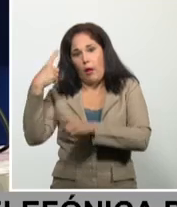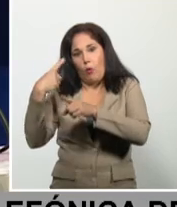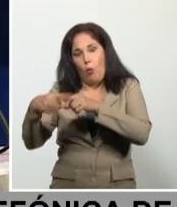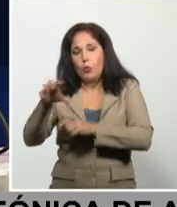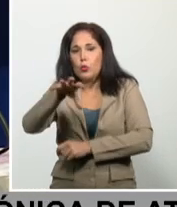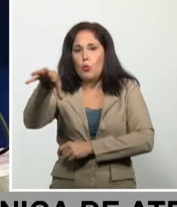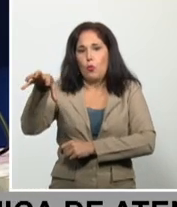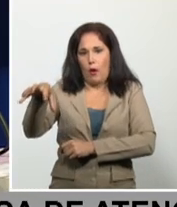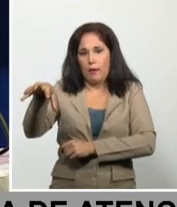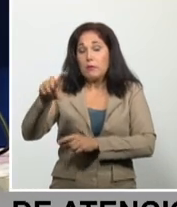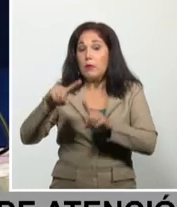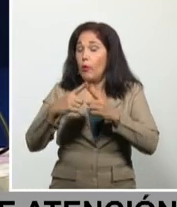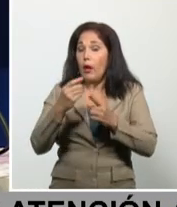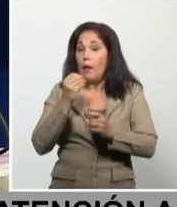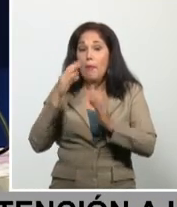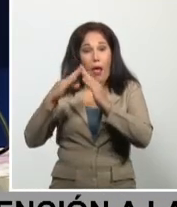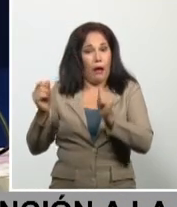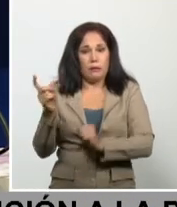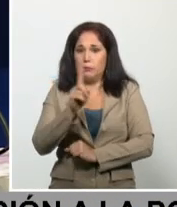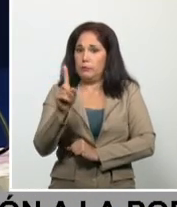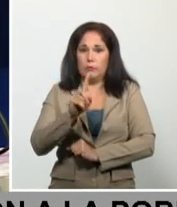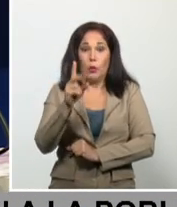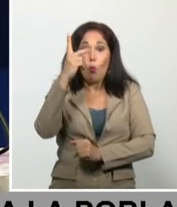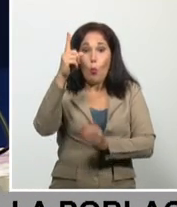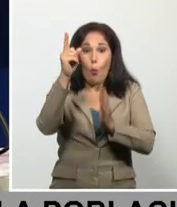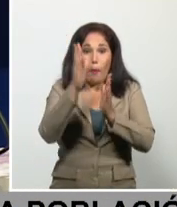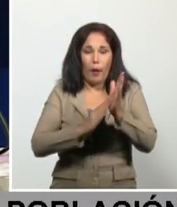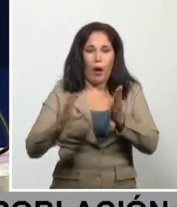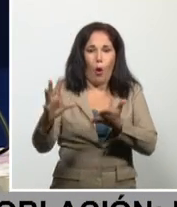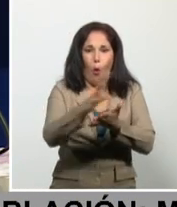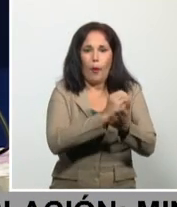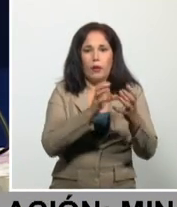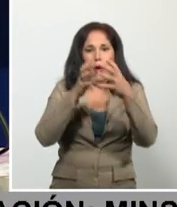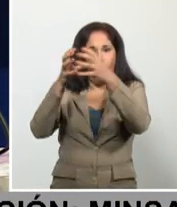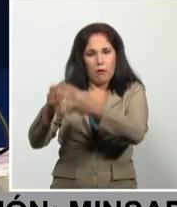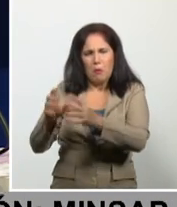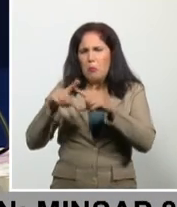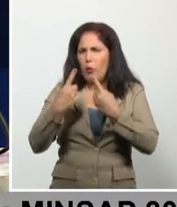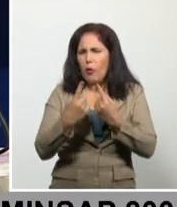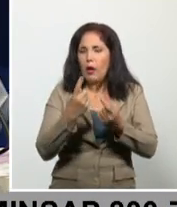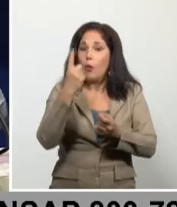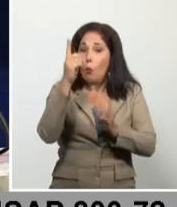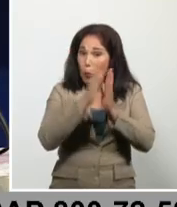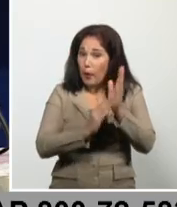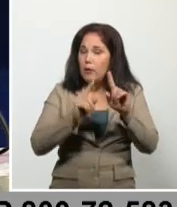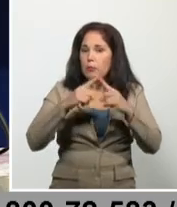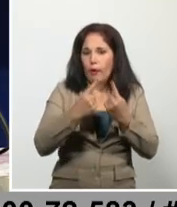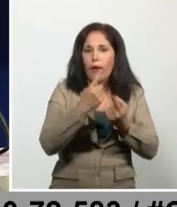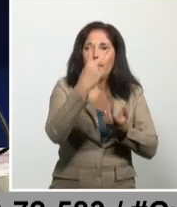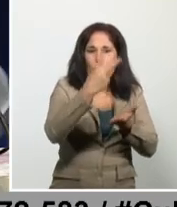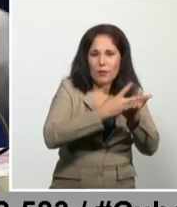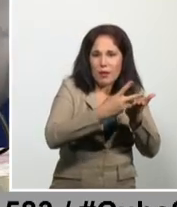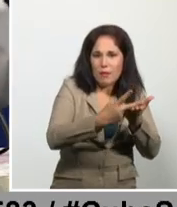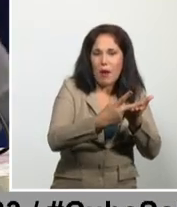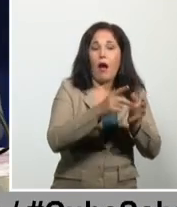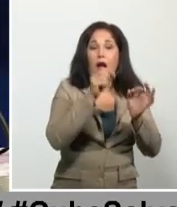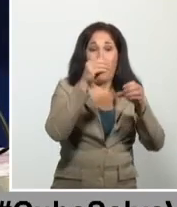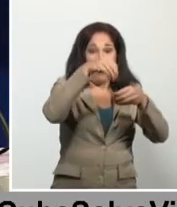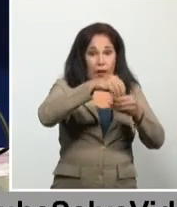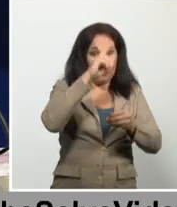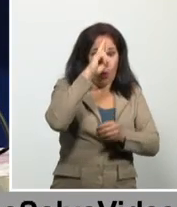que está trabajando y después 14 días más aislado. ¿Por qué 14 días más? Por si acaso adquirió la enfermedad, a pesar